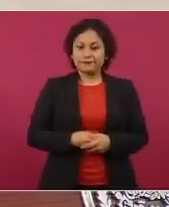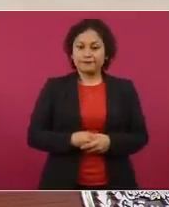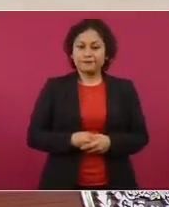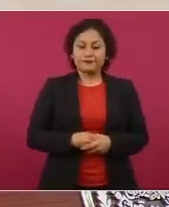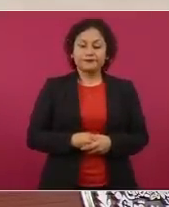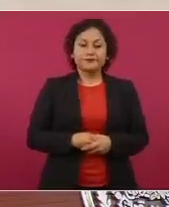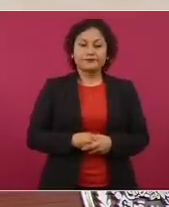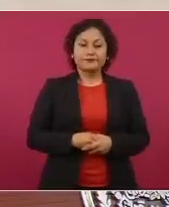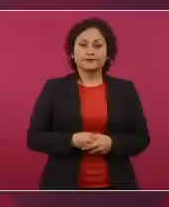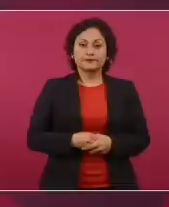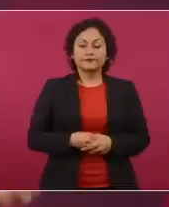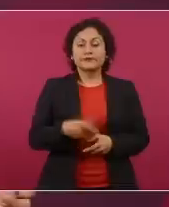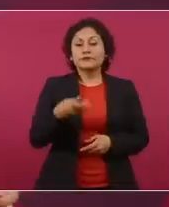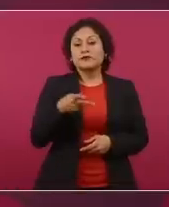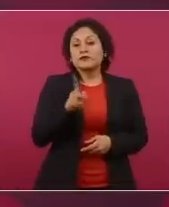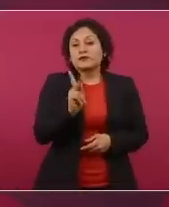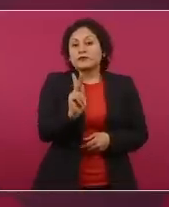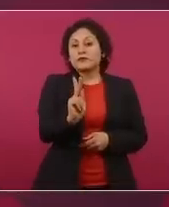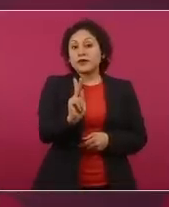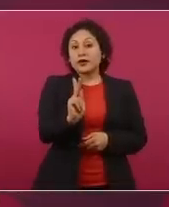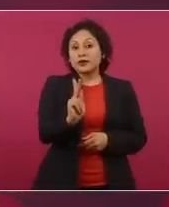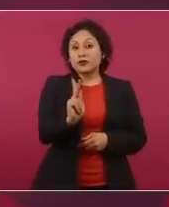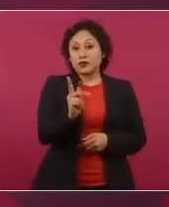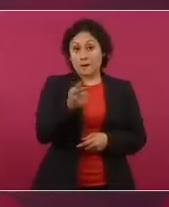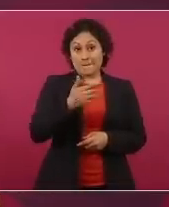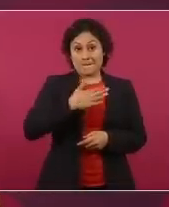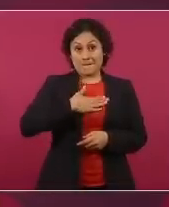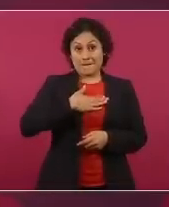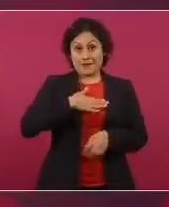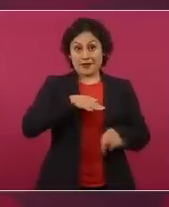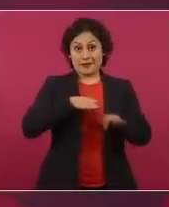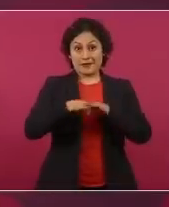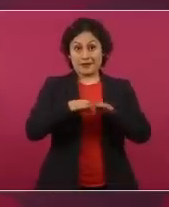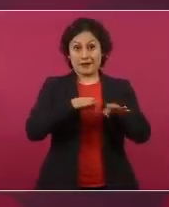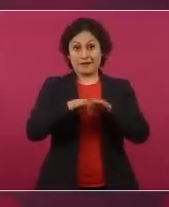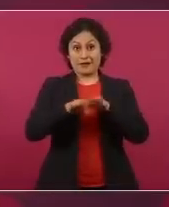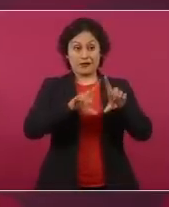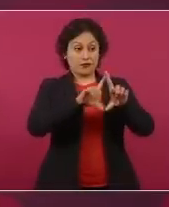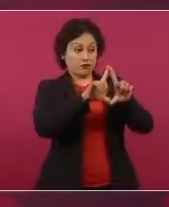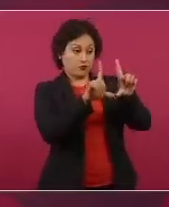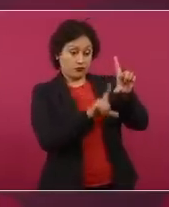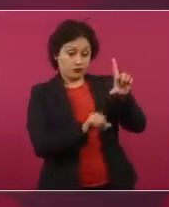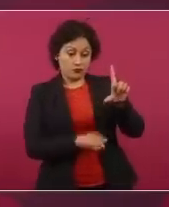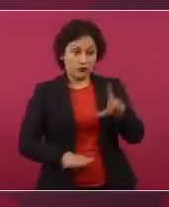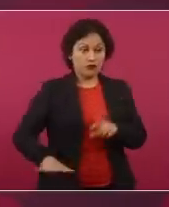Pero tengo que defender el interés público.